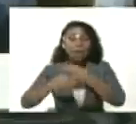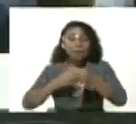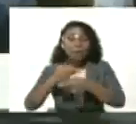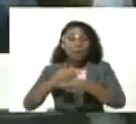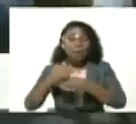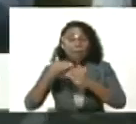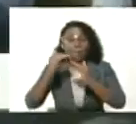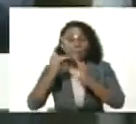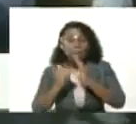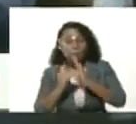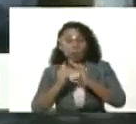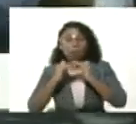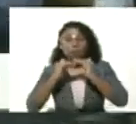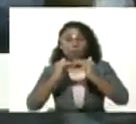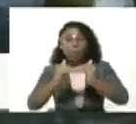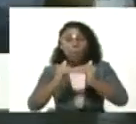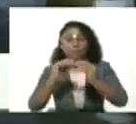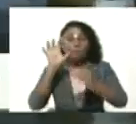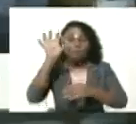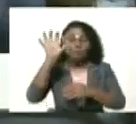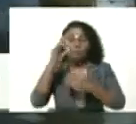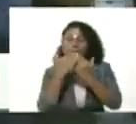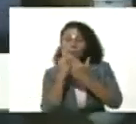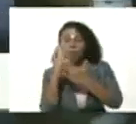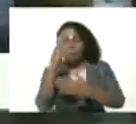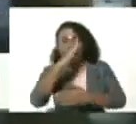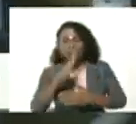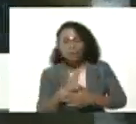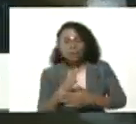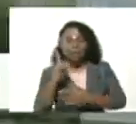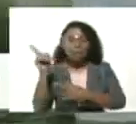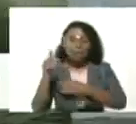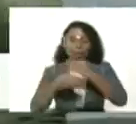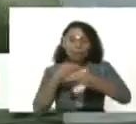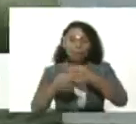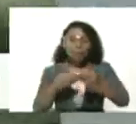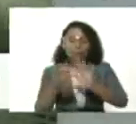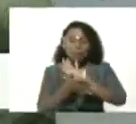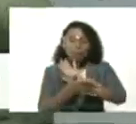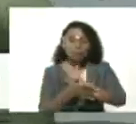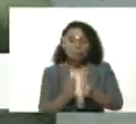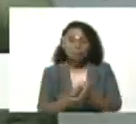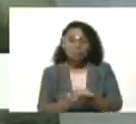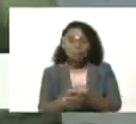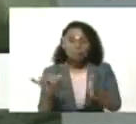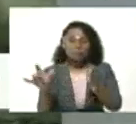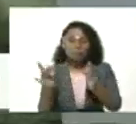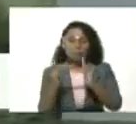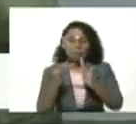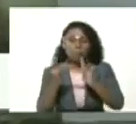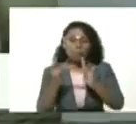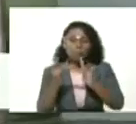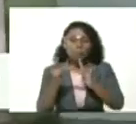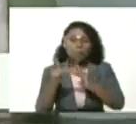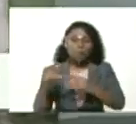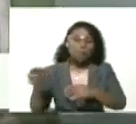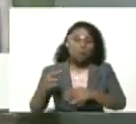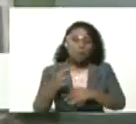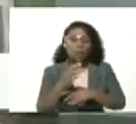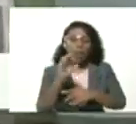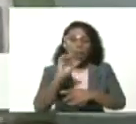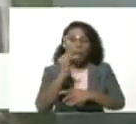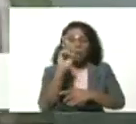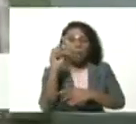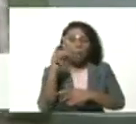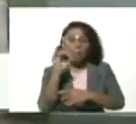llanos del país vecino Brasil, los llanos orientales que recargan con el Meta nuestro río Orinoco y la descarga que a su